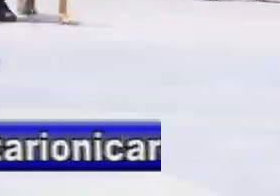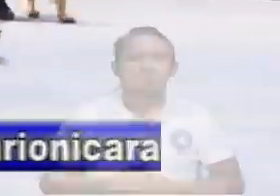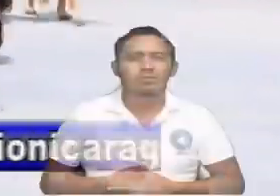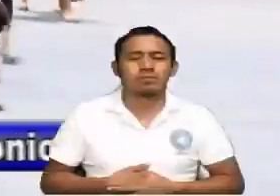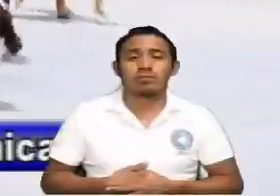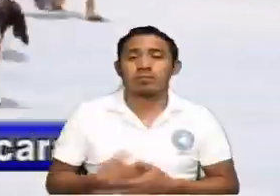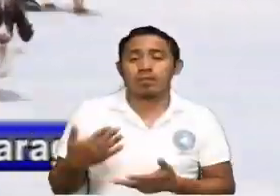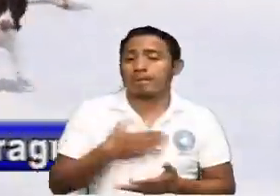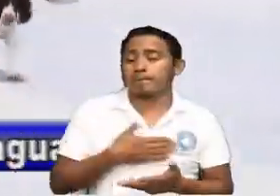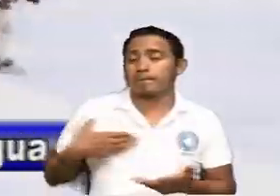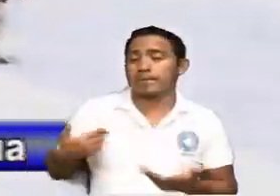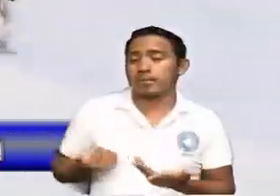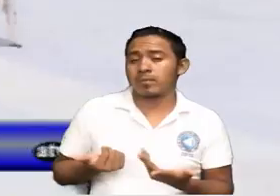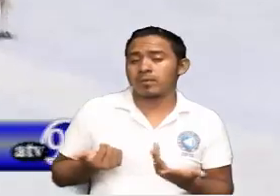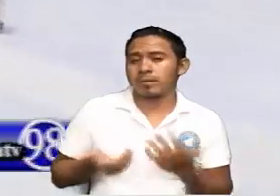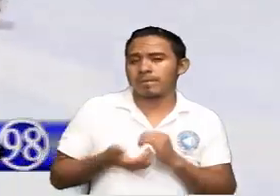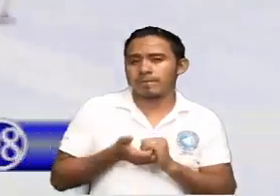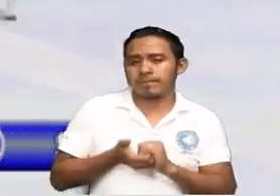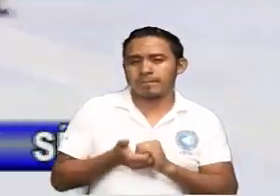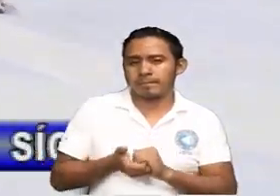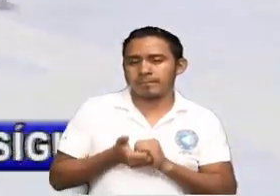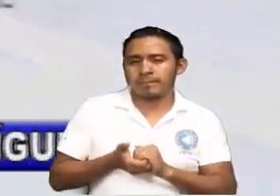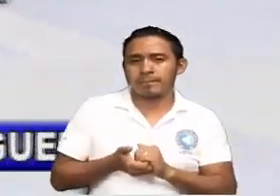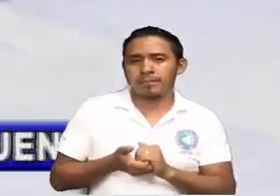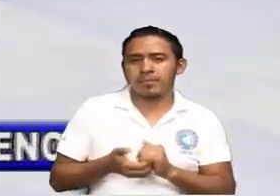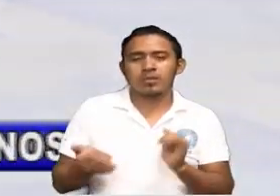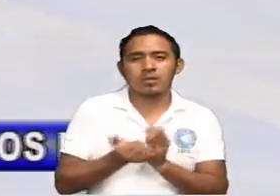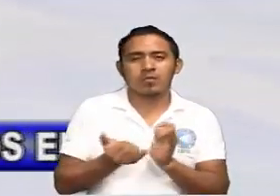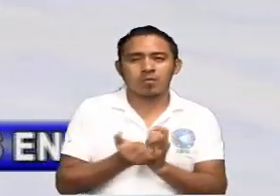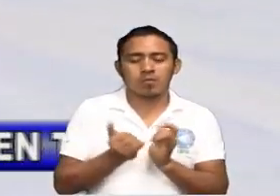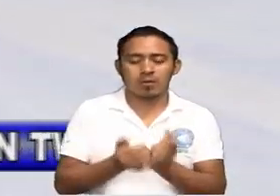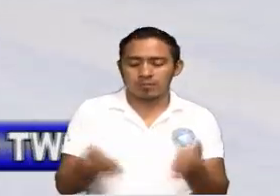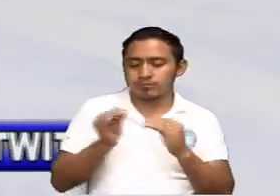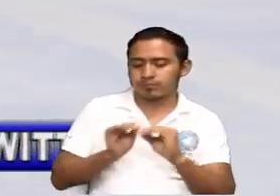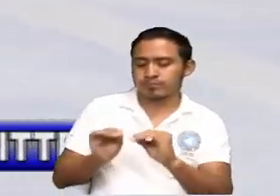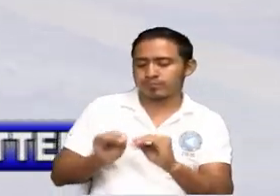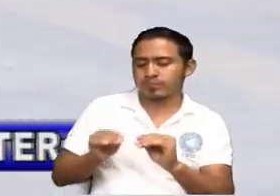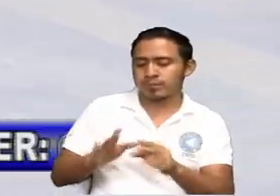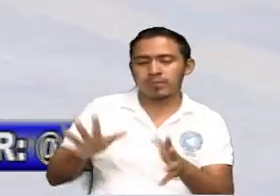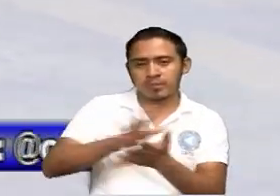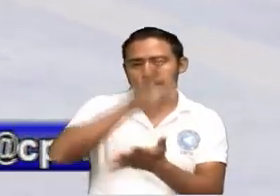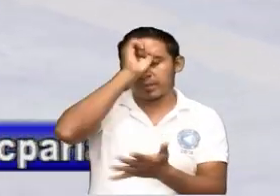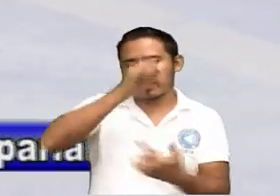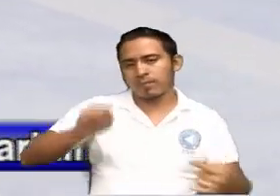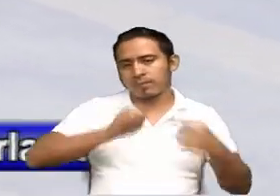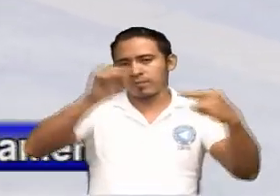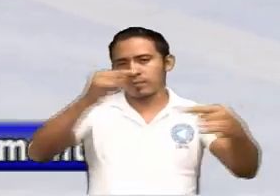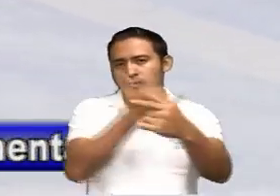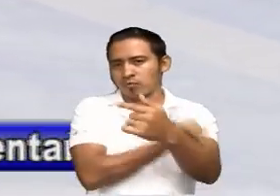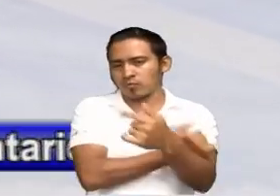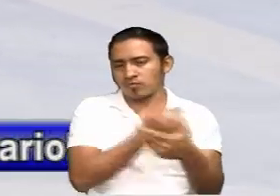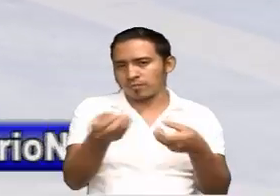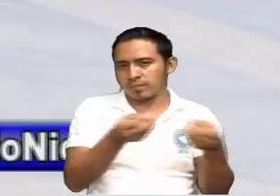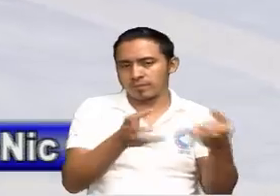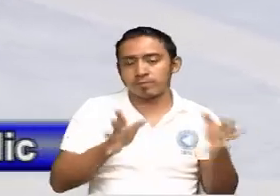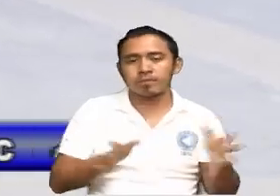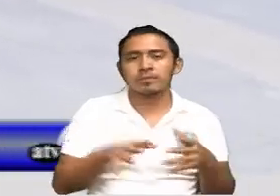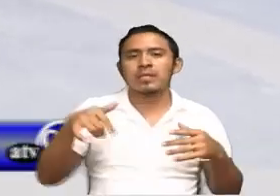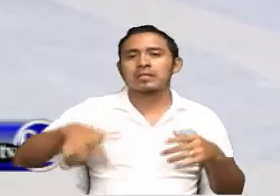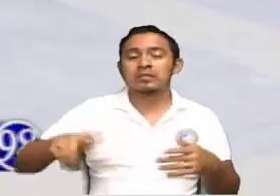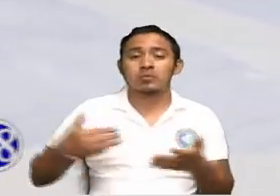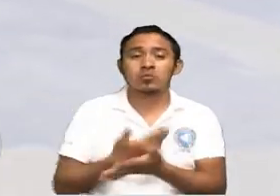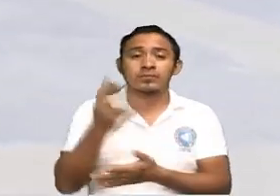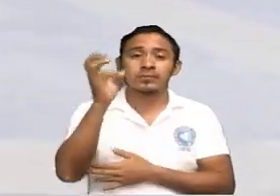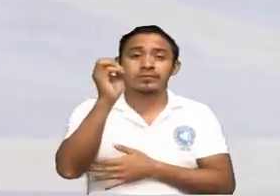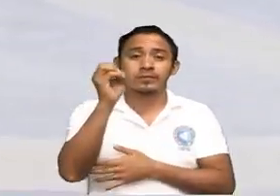El mejor amigo de la humanidad también es el mejor aliado en contra del crimen organizado. Nicaragua contará con 30 nuevos